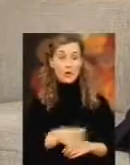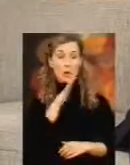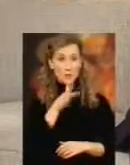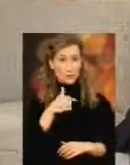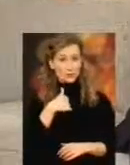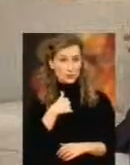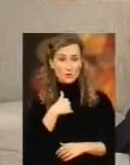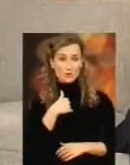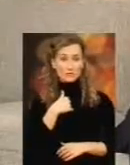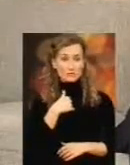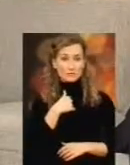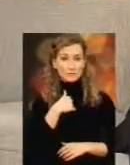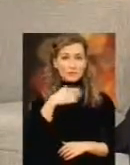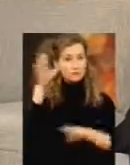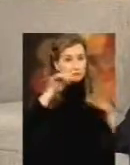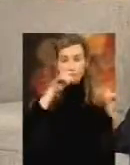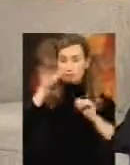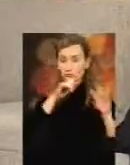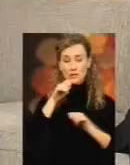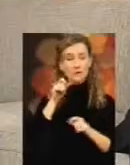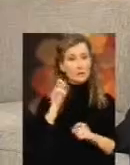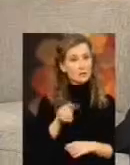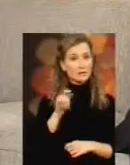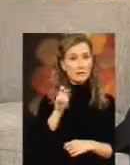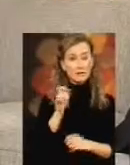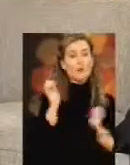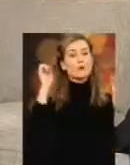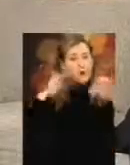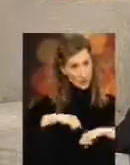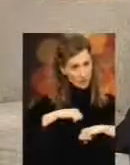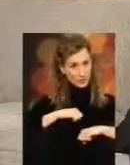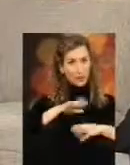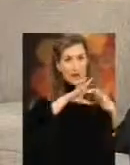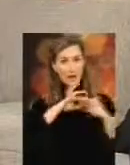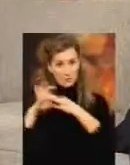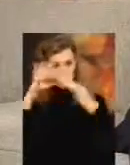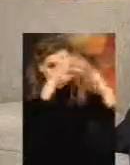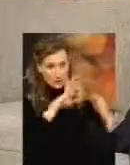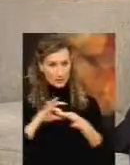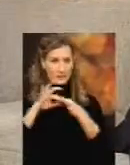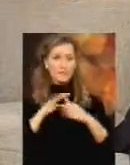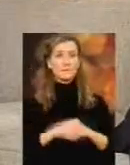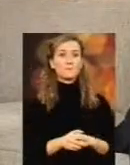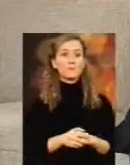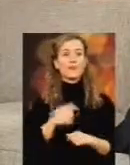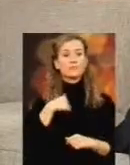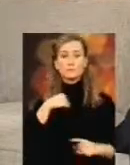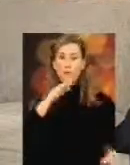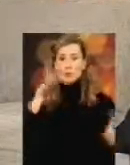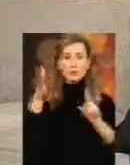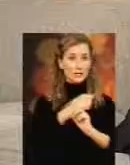imprescindible. Por eso yo hago un llamamiento permanente a el acuerdo, a la unidad,